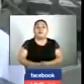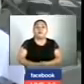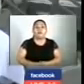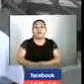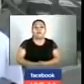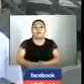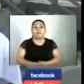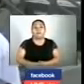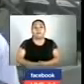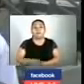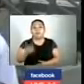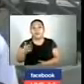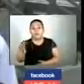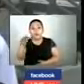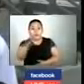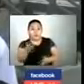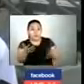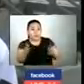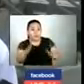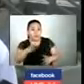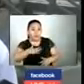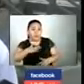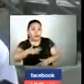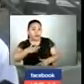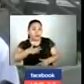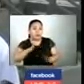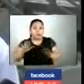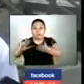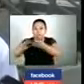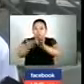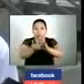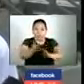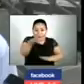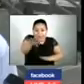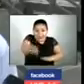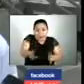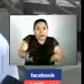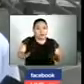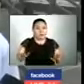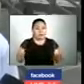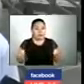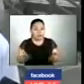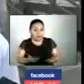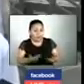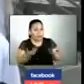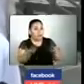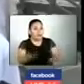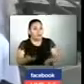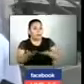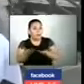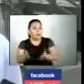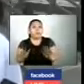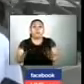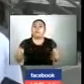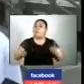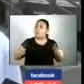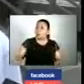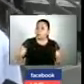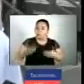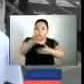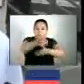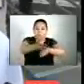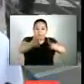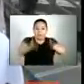De lo que es el EICEN nacional se ha creado la estrategia comunitaria para poder beneficiar a través del